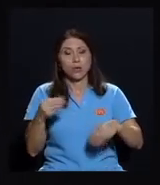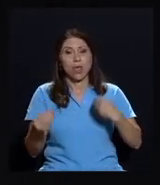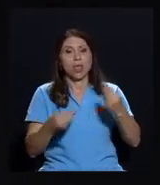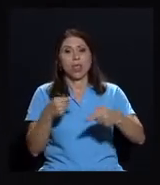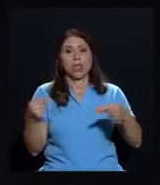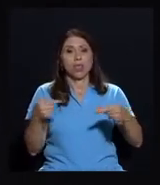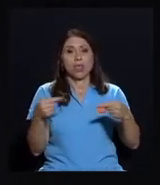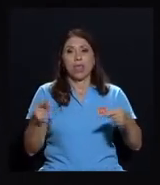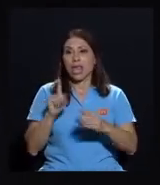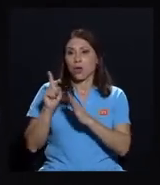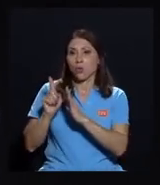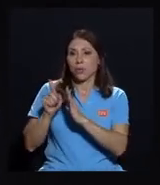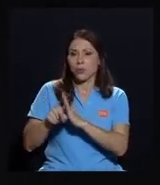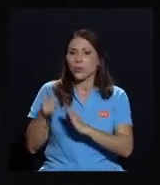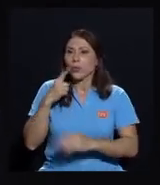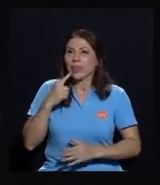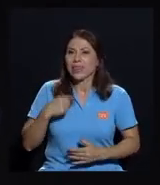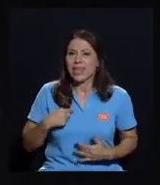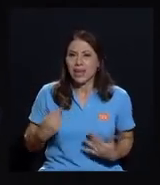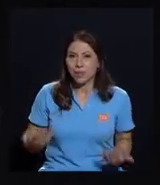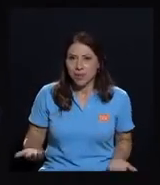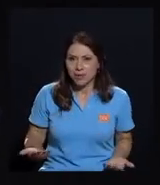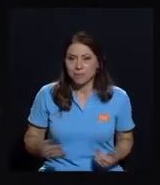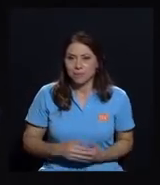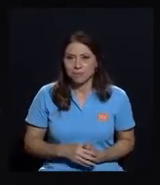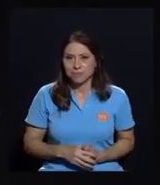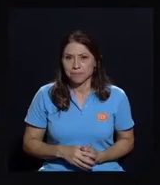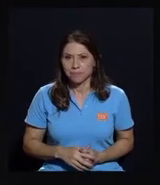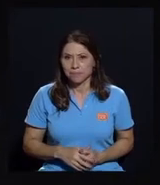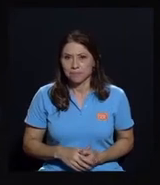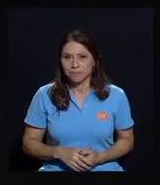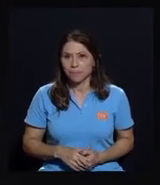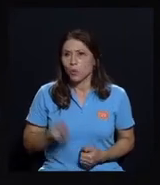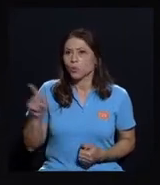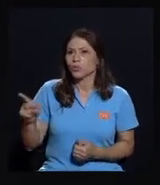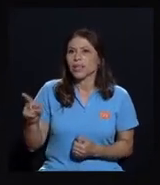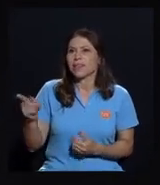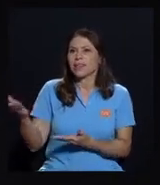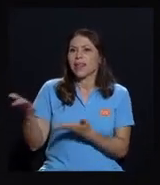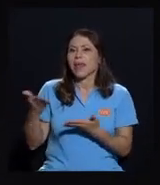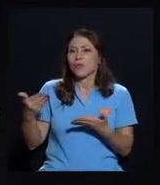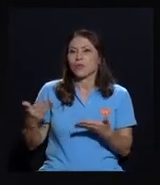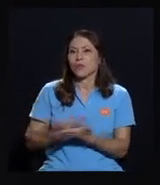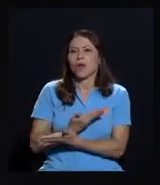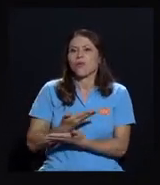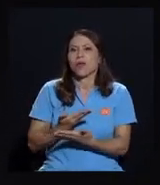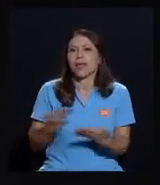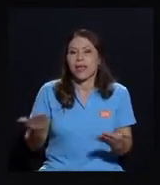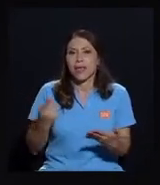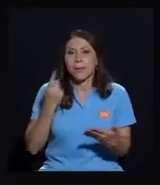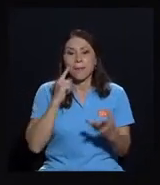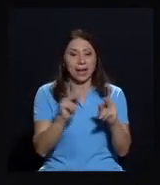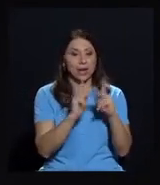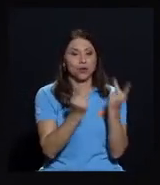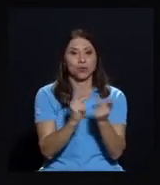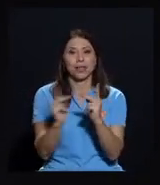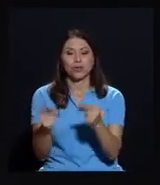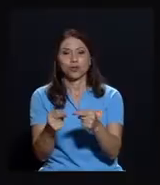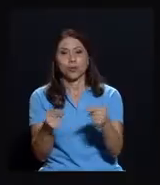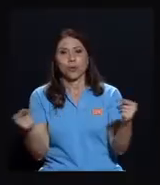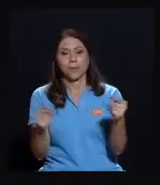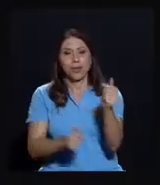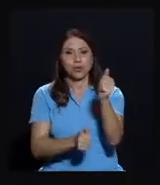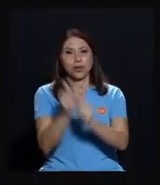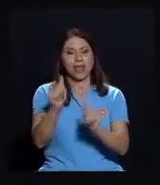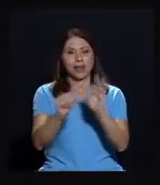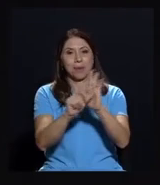don carlos que de nuevo a usted en el tracto de los partidos de oposición que va a ser la gran mayoría de parlamentos